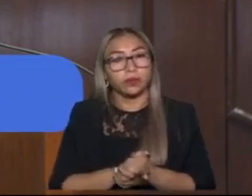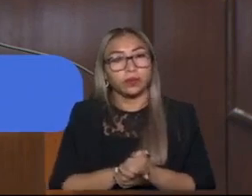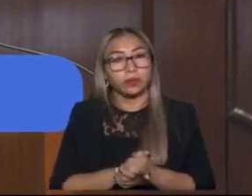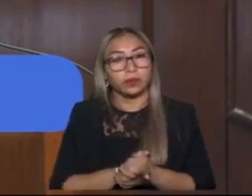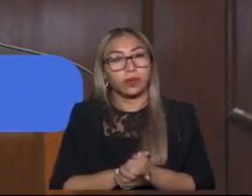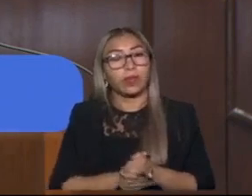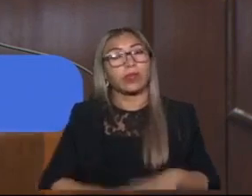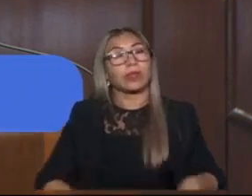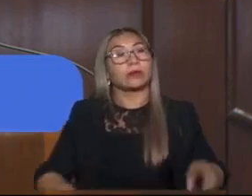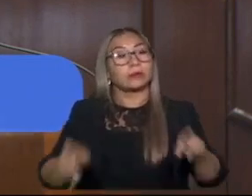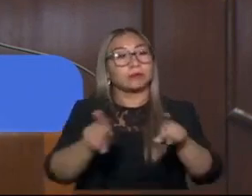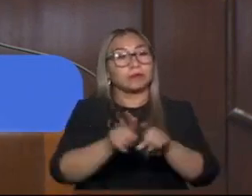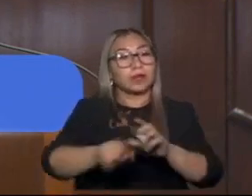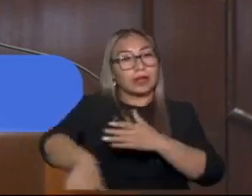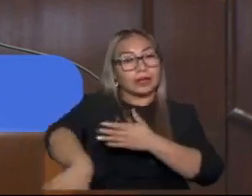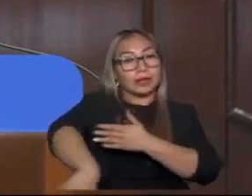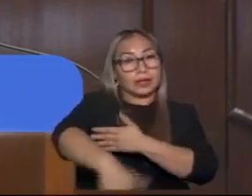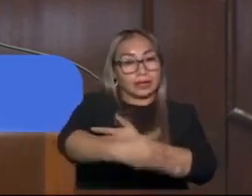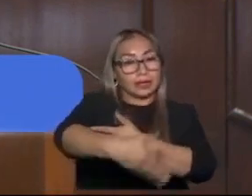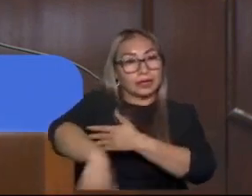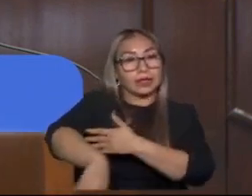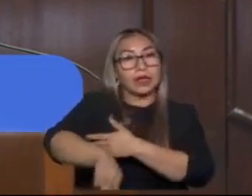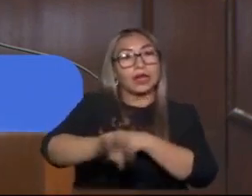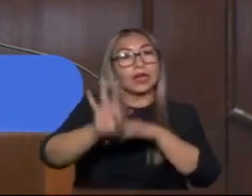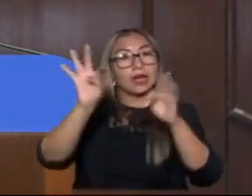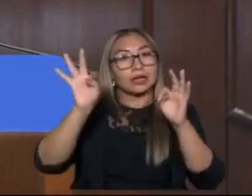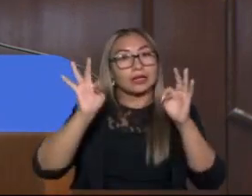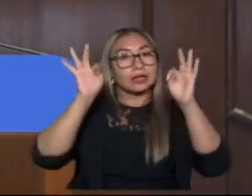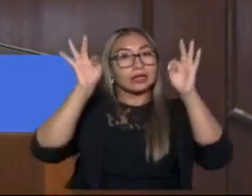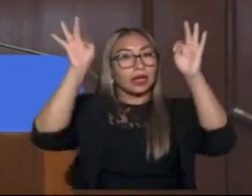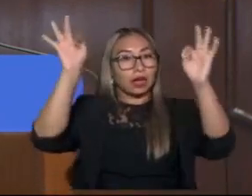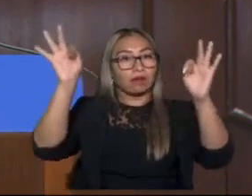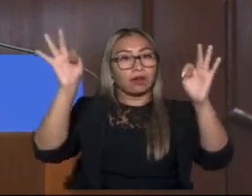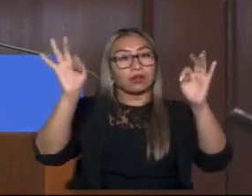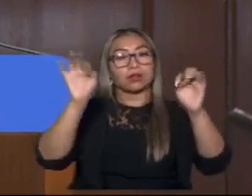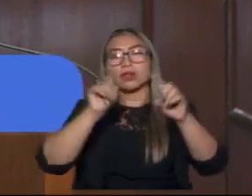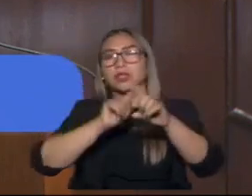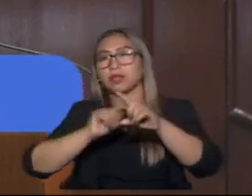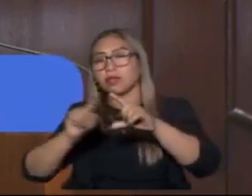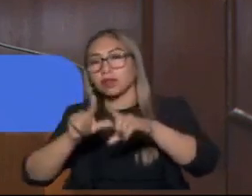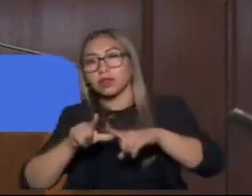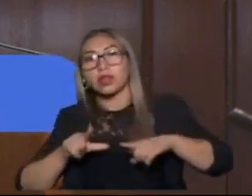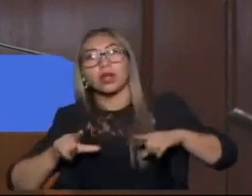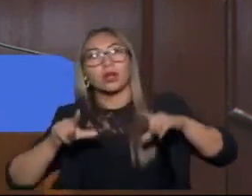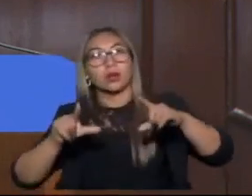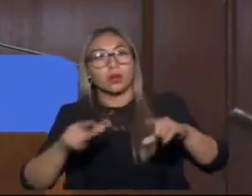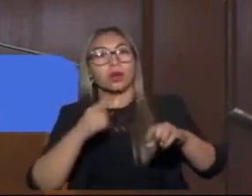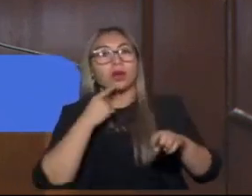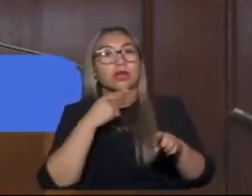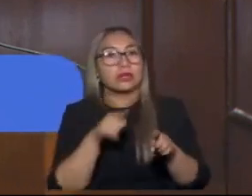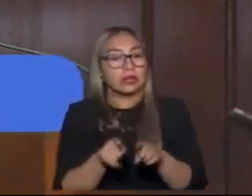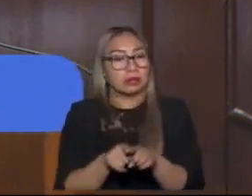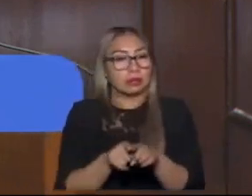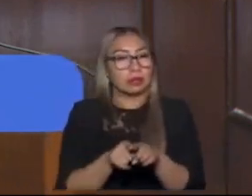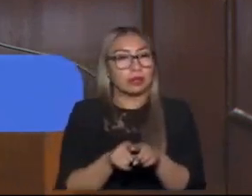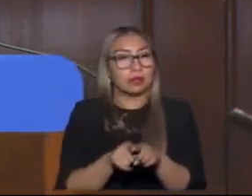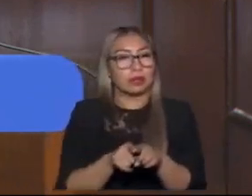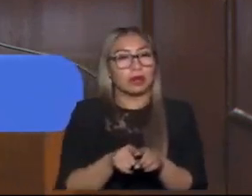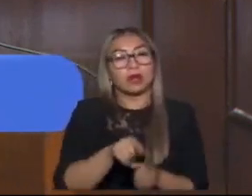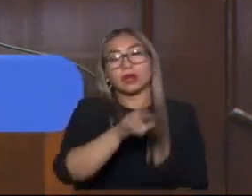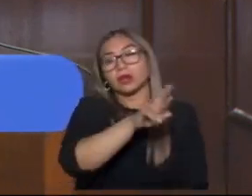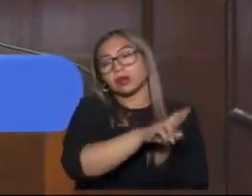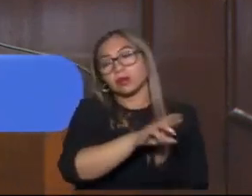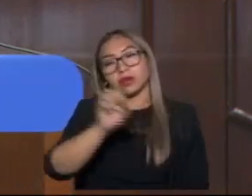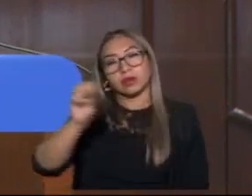Rehabilitación y financiamiento de la carretera Las Tablas, Santa Ana, Playa Monagre, Playa El Rompío y Ramal Santa